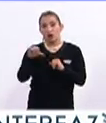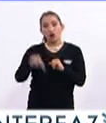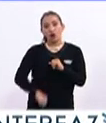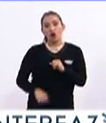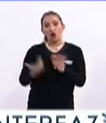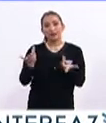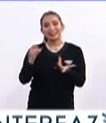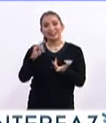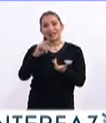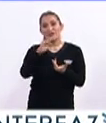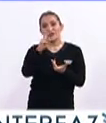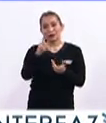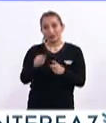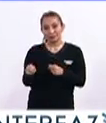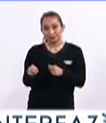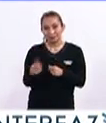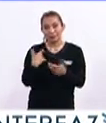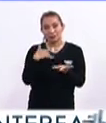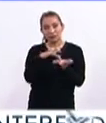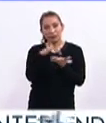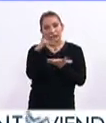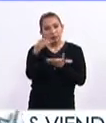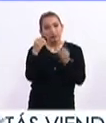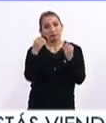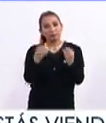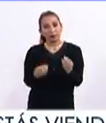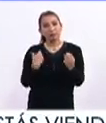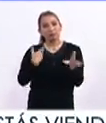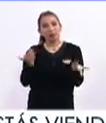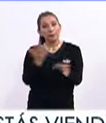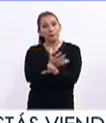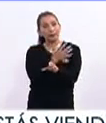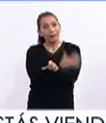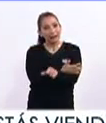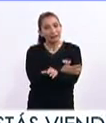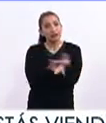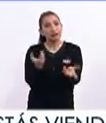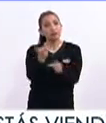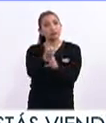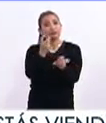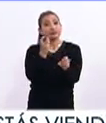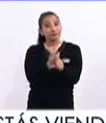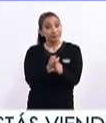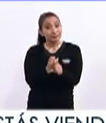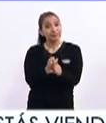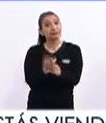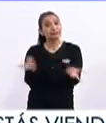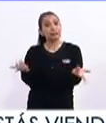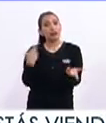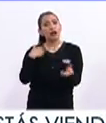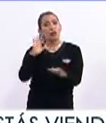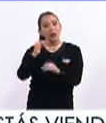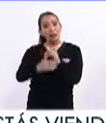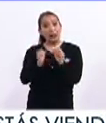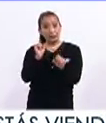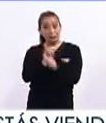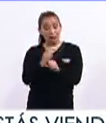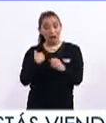hoy nuestra emisión de Interfaz. Les agradecemos mucho que nos hayan acompañado. Los invitamos a que cierren